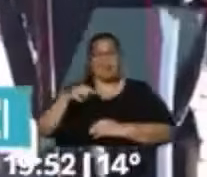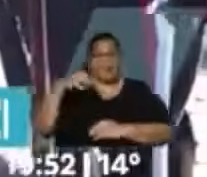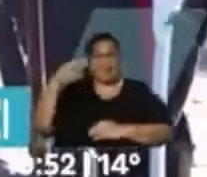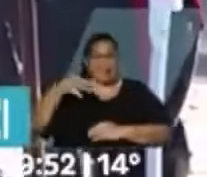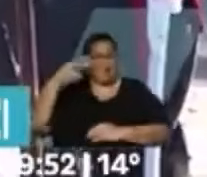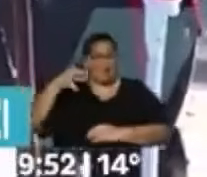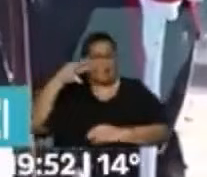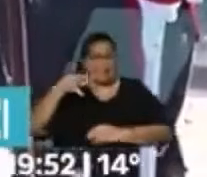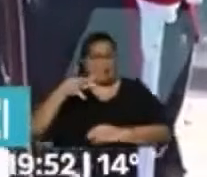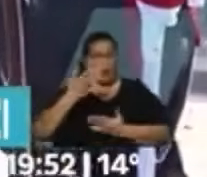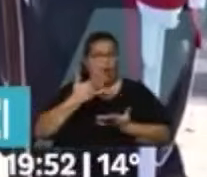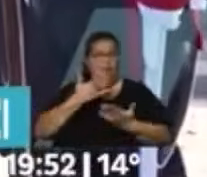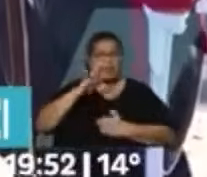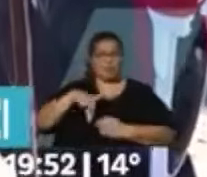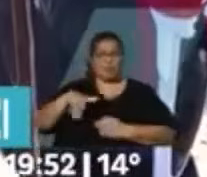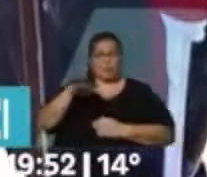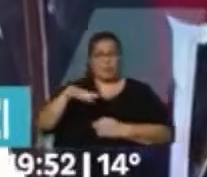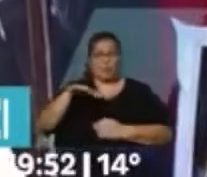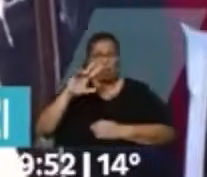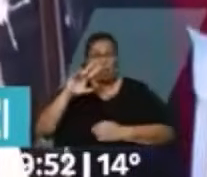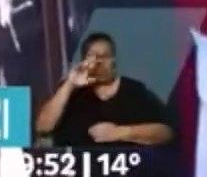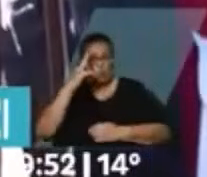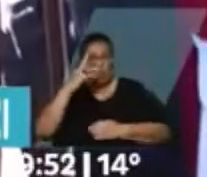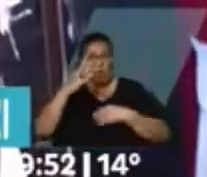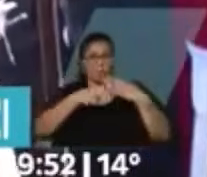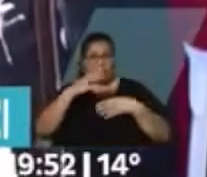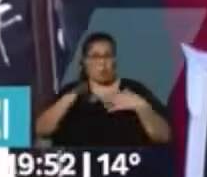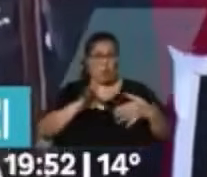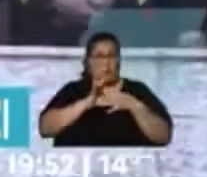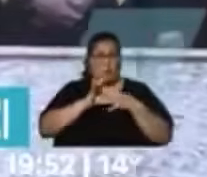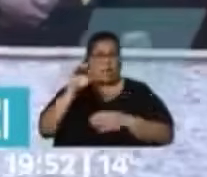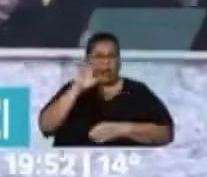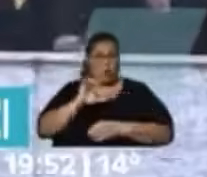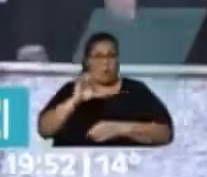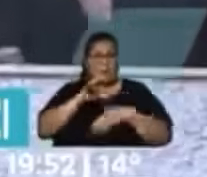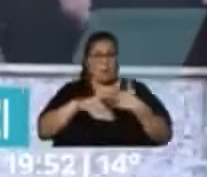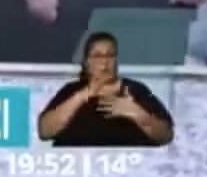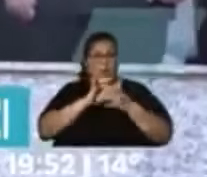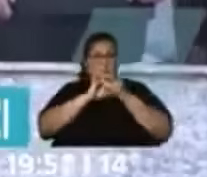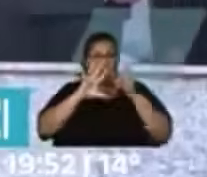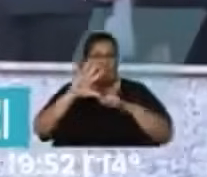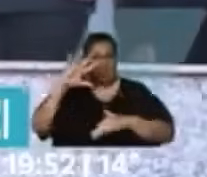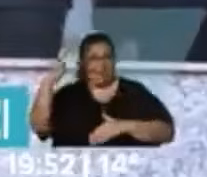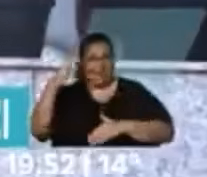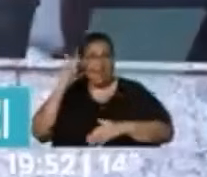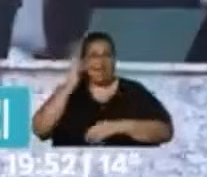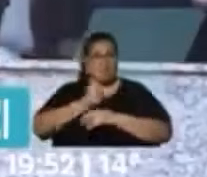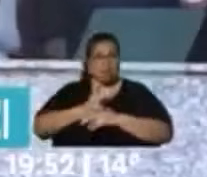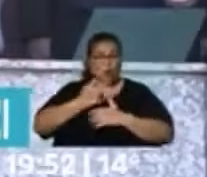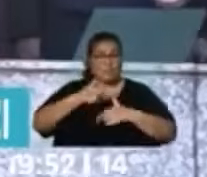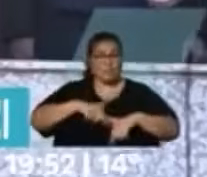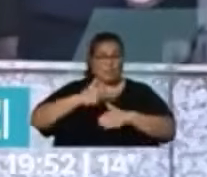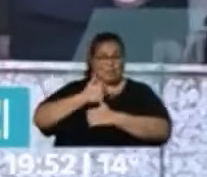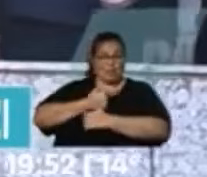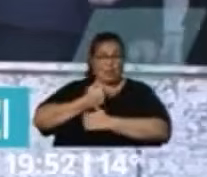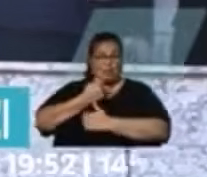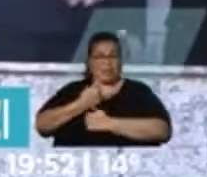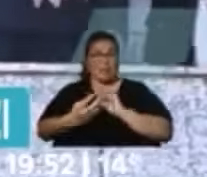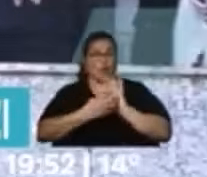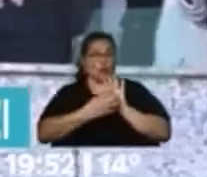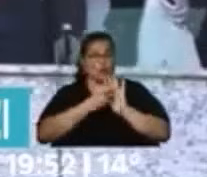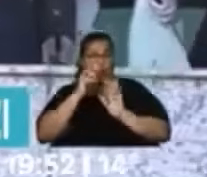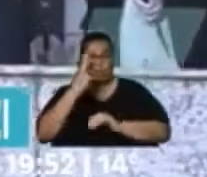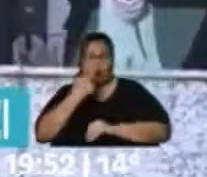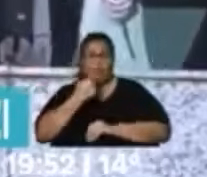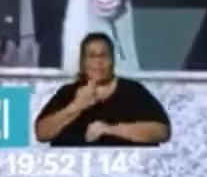denominaba el caso de Uruguay, la interferencia de la Unión Europea en procesos democráticos extranjeros. La resolución del Ministerio de Defensa recuerda que la Constitución uruguaya